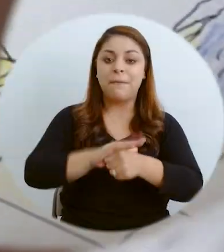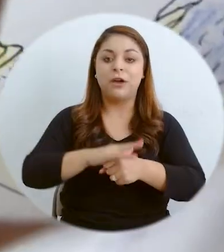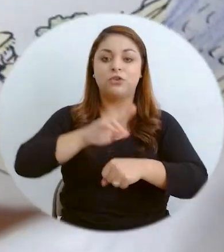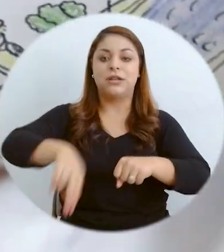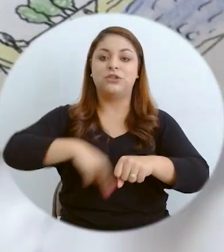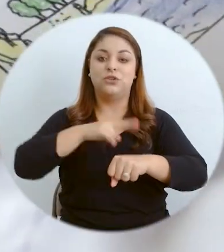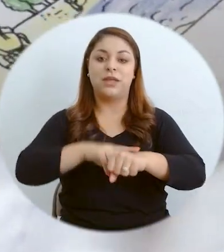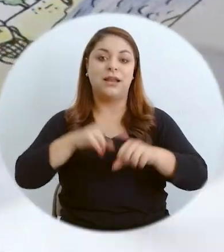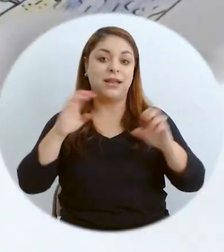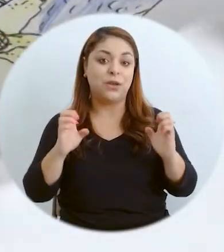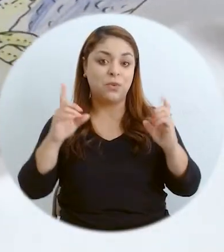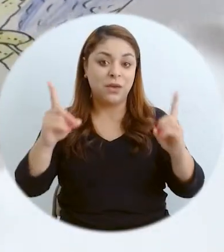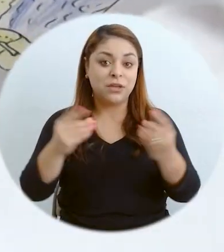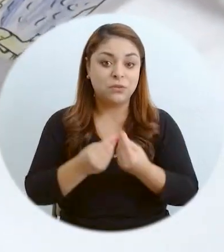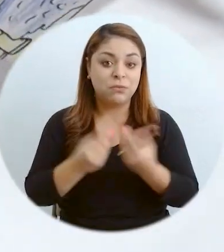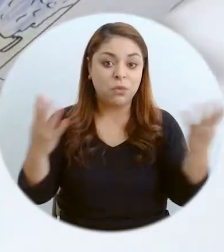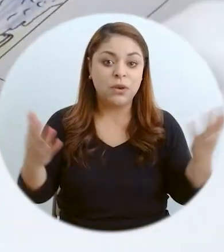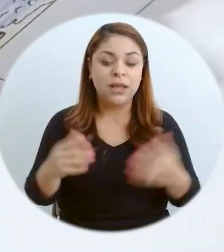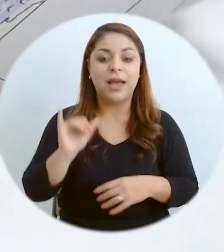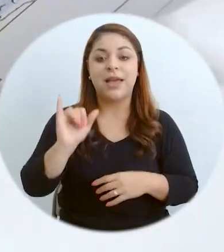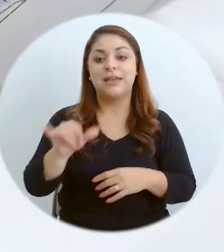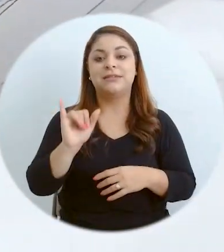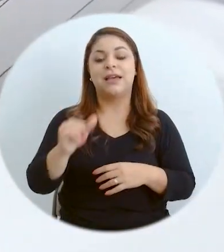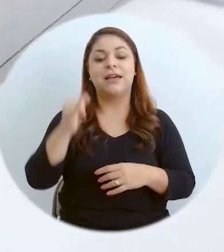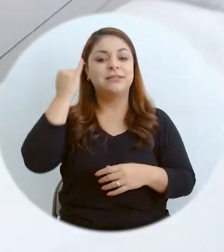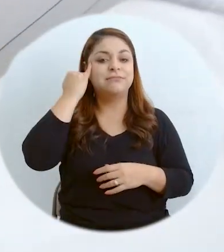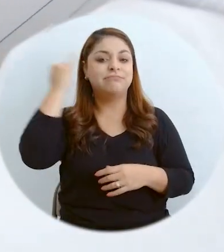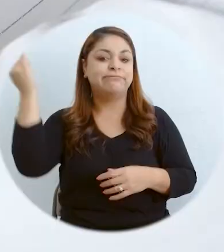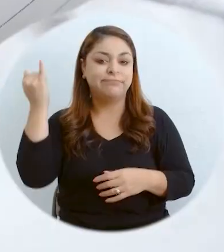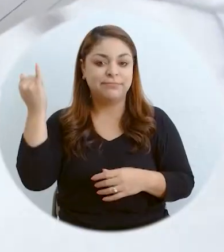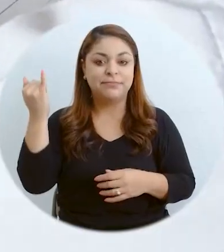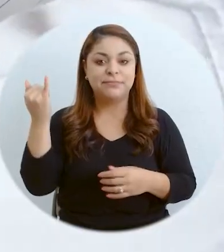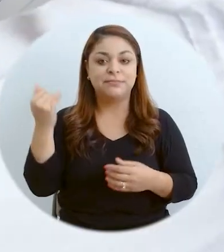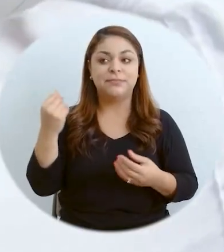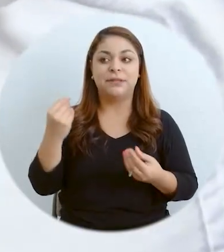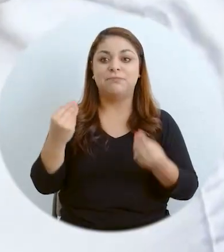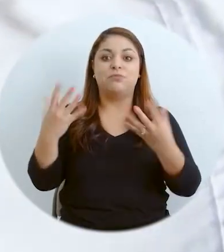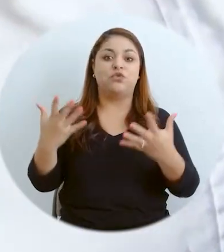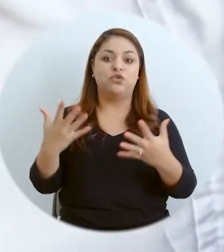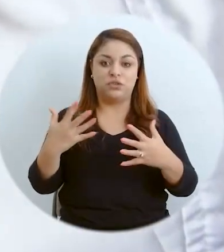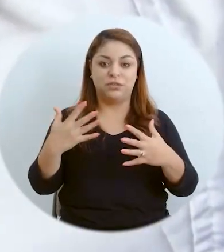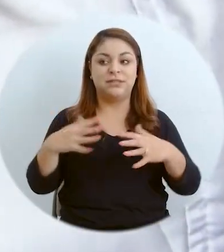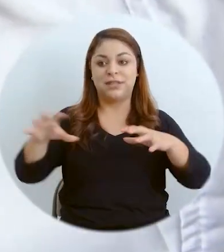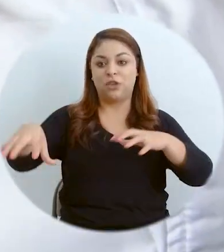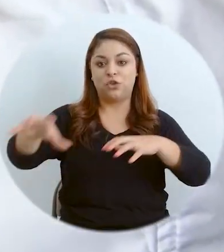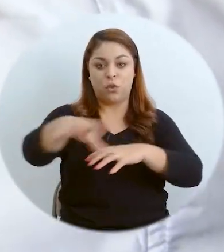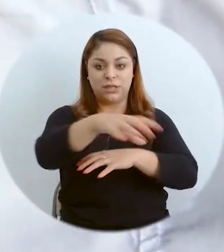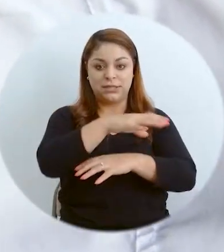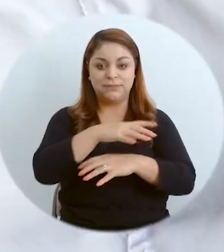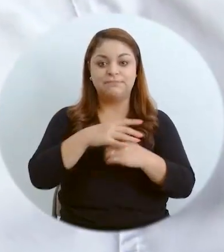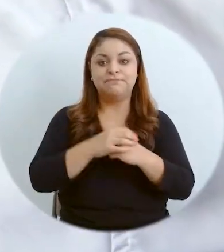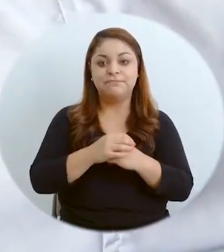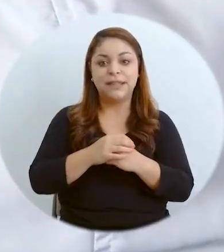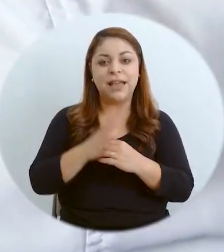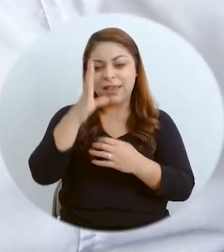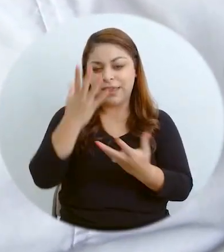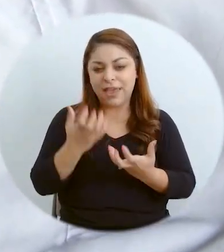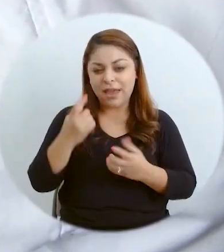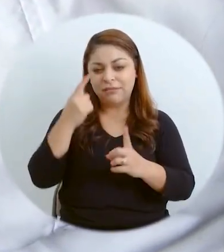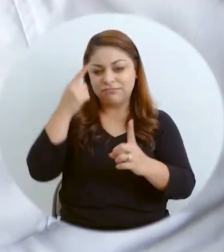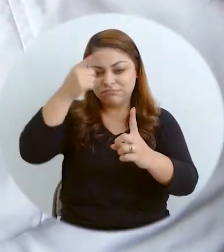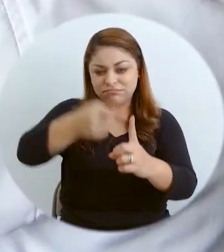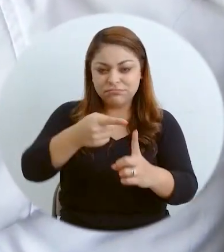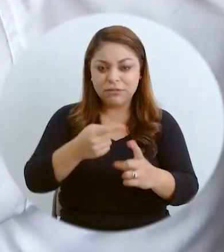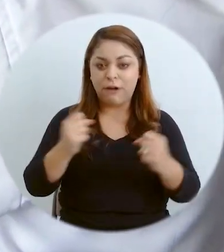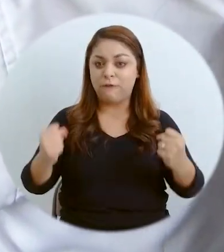Nacional por la Educación Pública, es una iniciativa multisectorial que busca y pretende